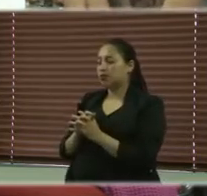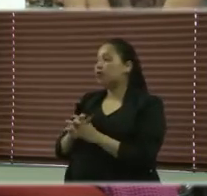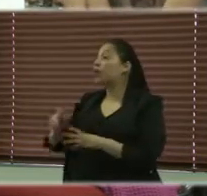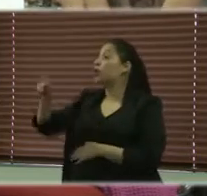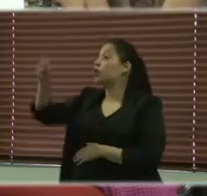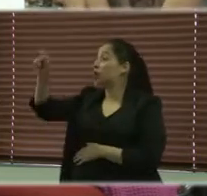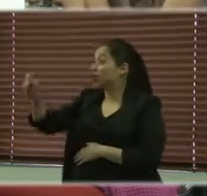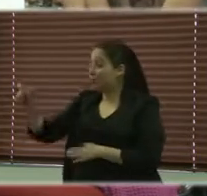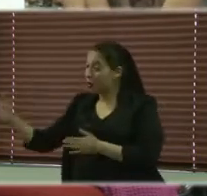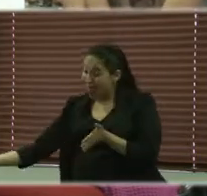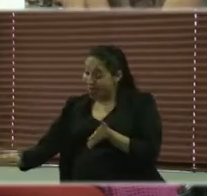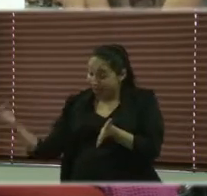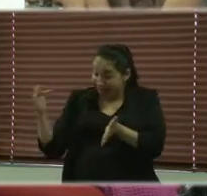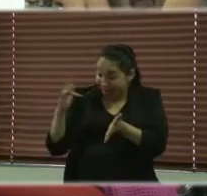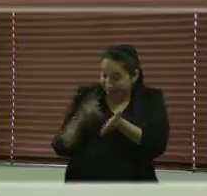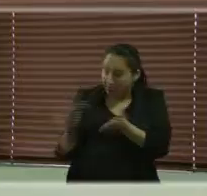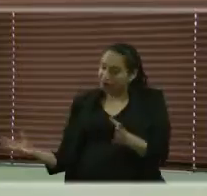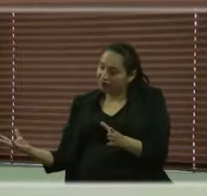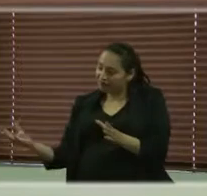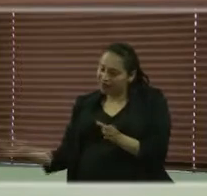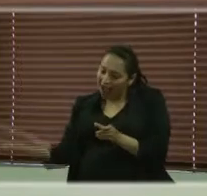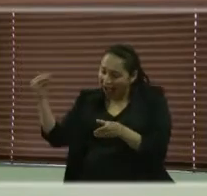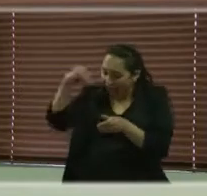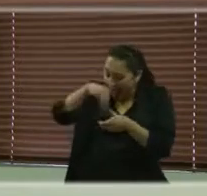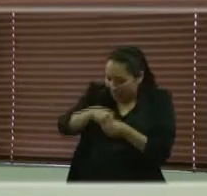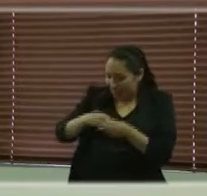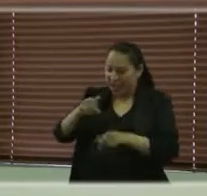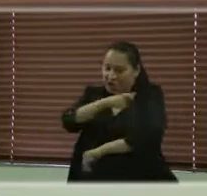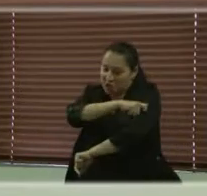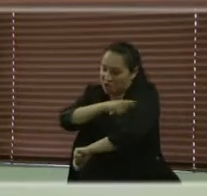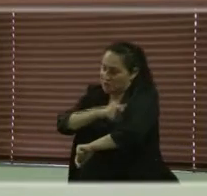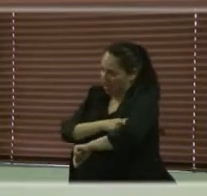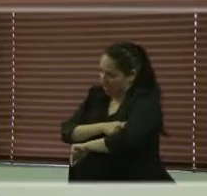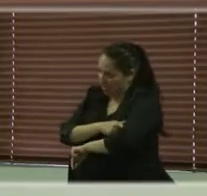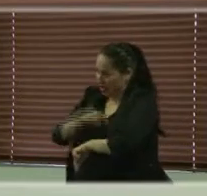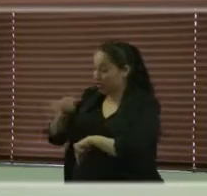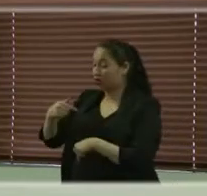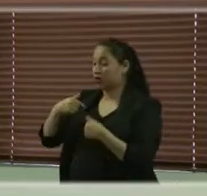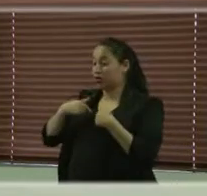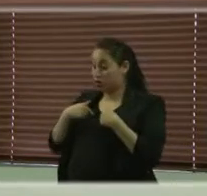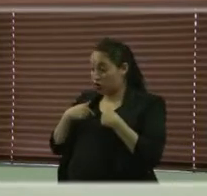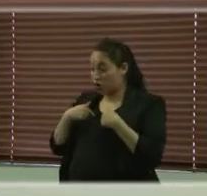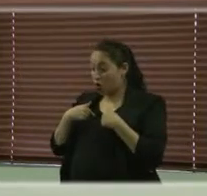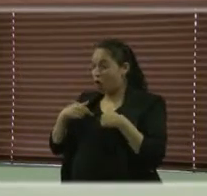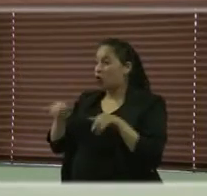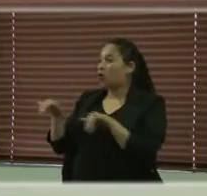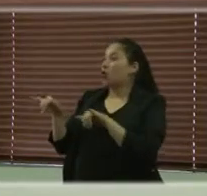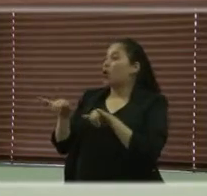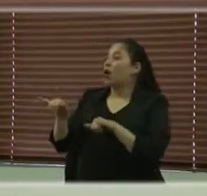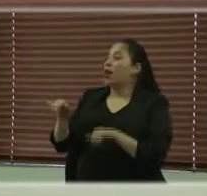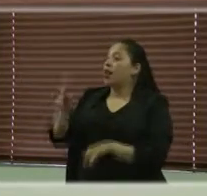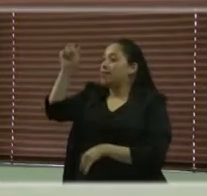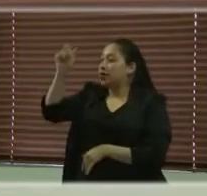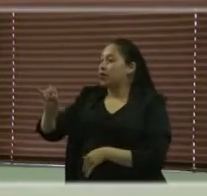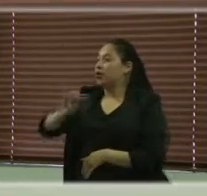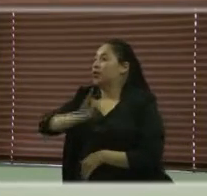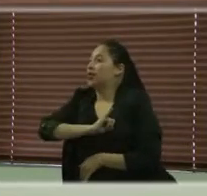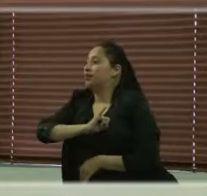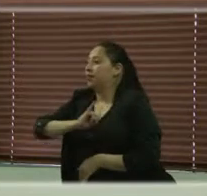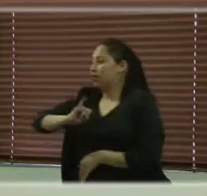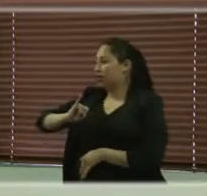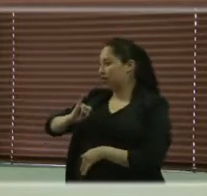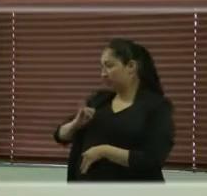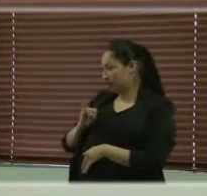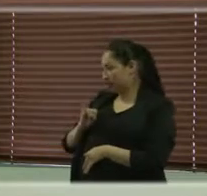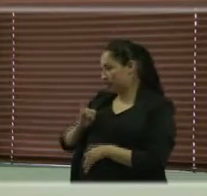Integra al comité su actuación dentro del comité es como de persona independiente y ya no representando